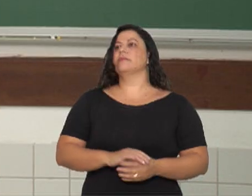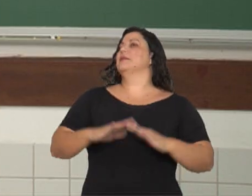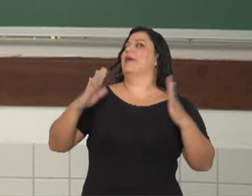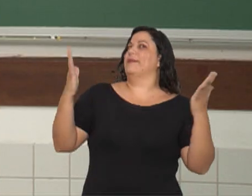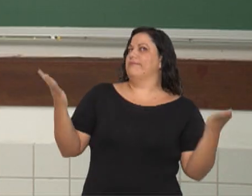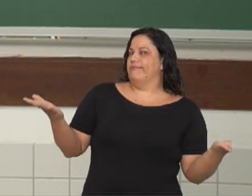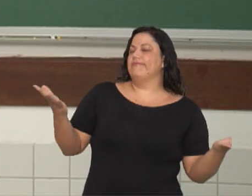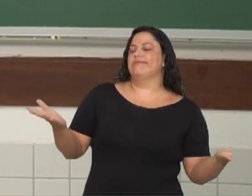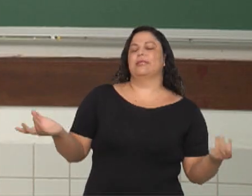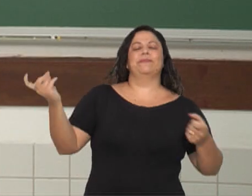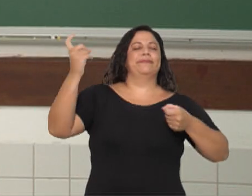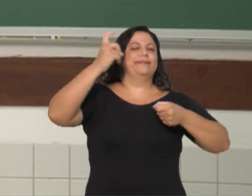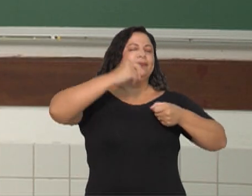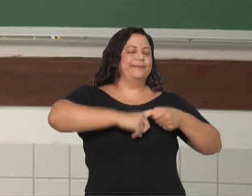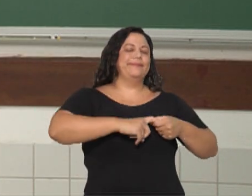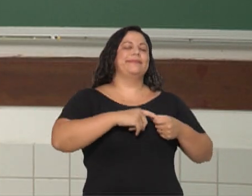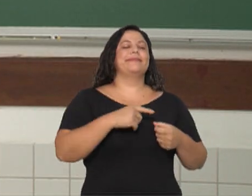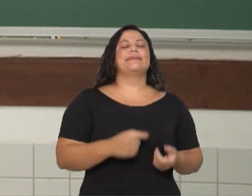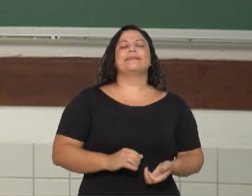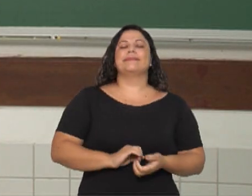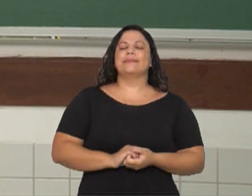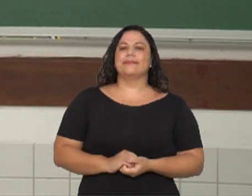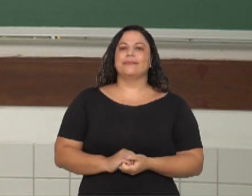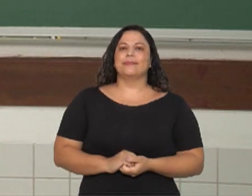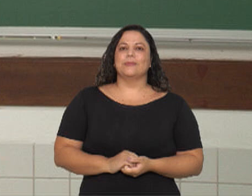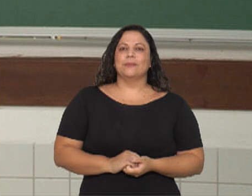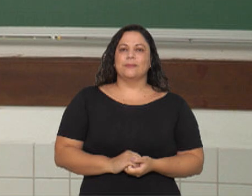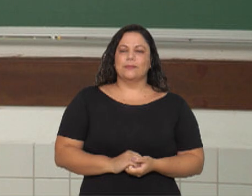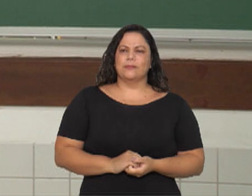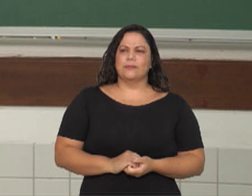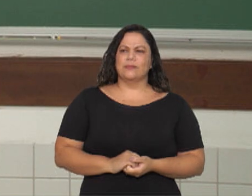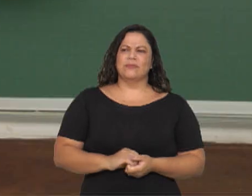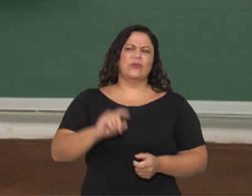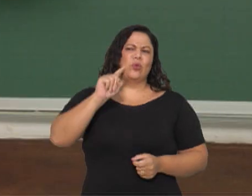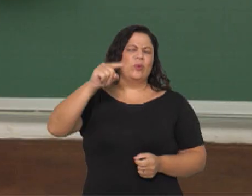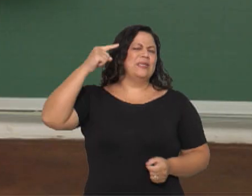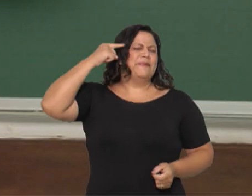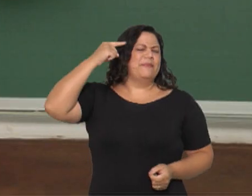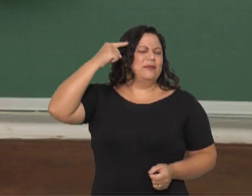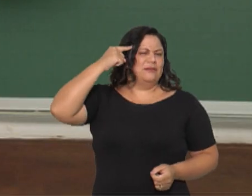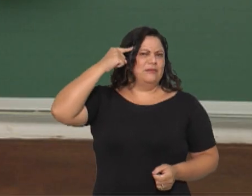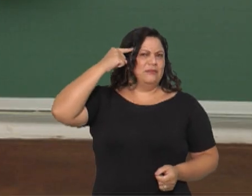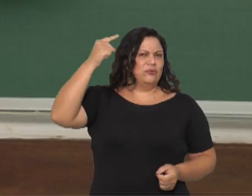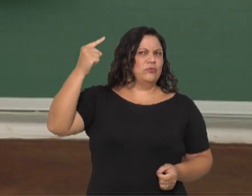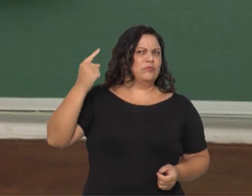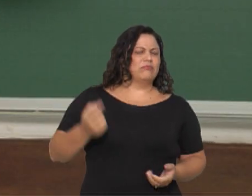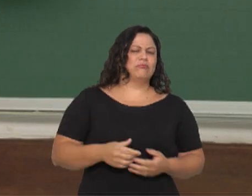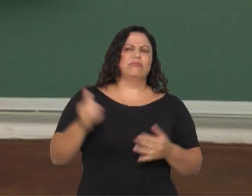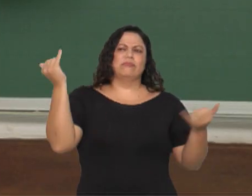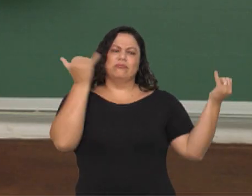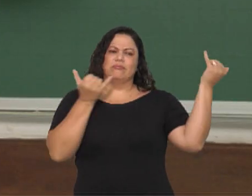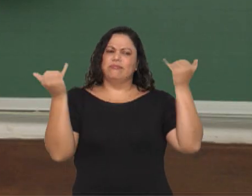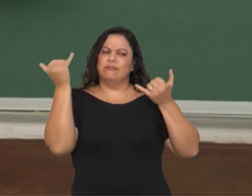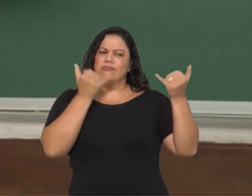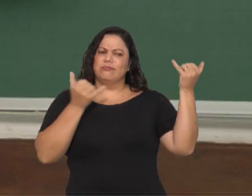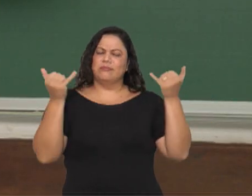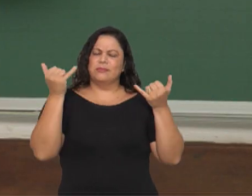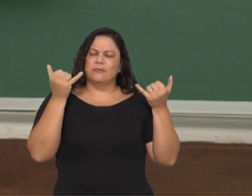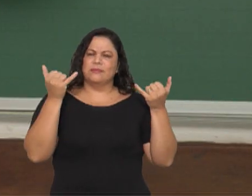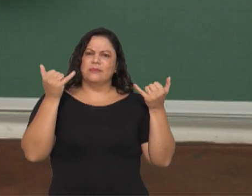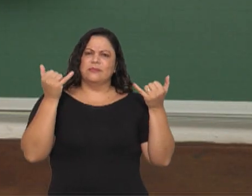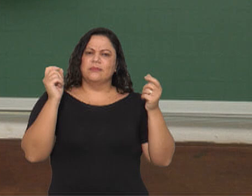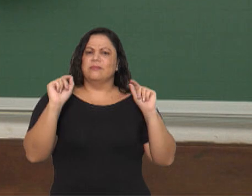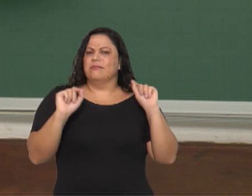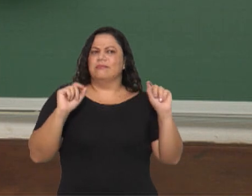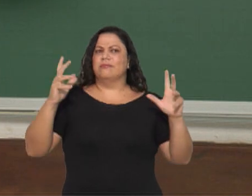Entonces, volvemos juntos aqui. ¿Qué vosotros pensáis? ¿Os acordáis de estas informaciones de una clase en la